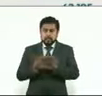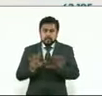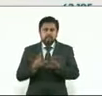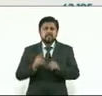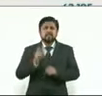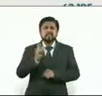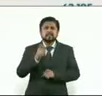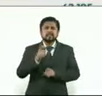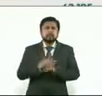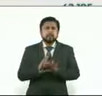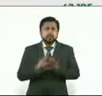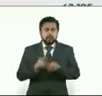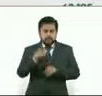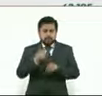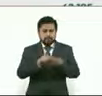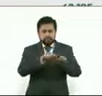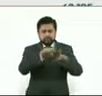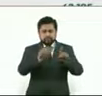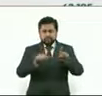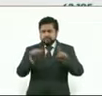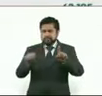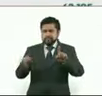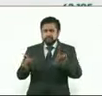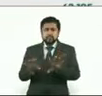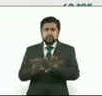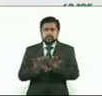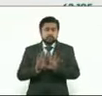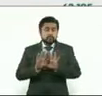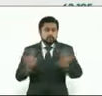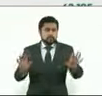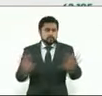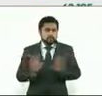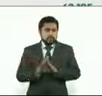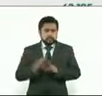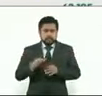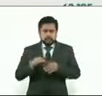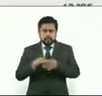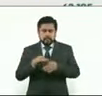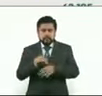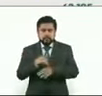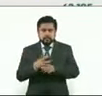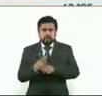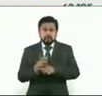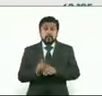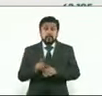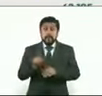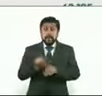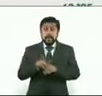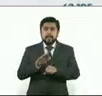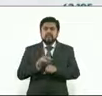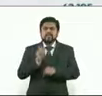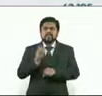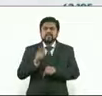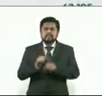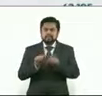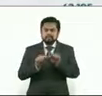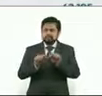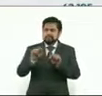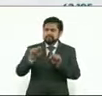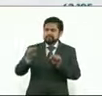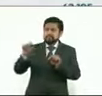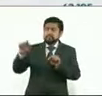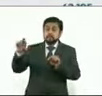aquí está la altimetría precisamente, a una parte en donde van para arriba y puede provocar